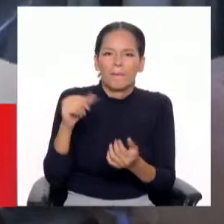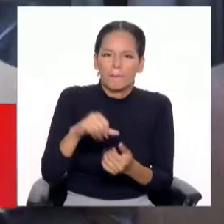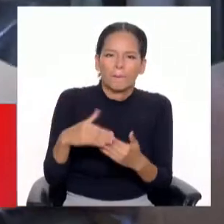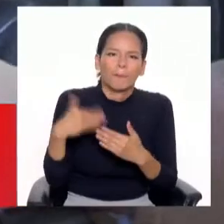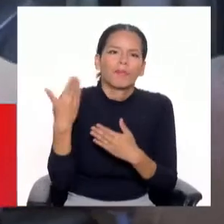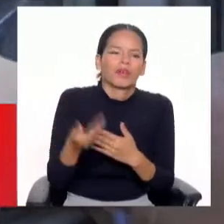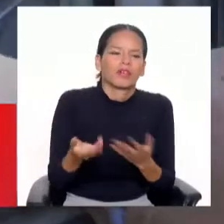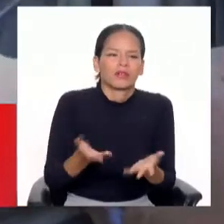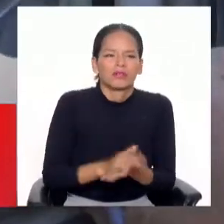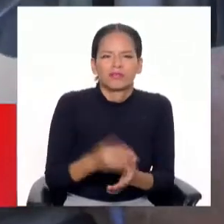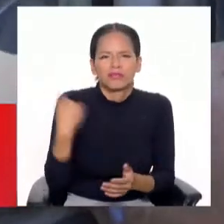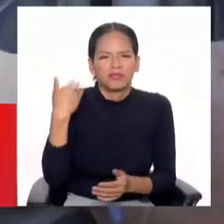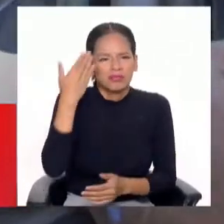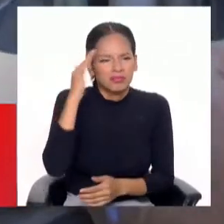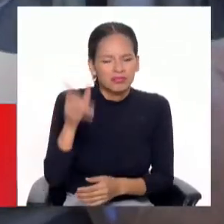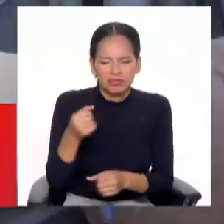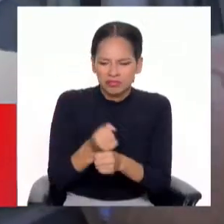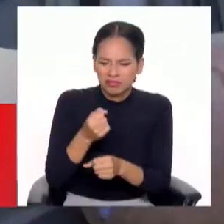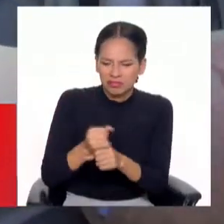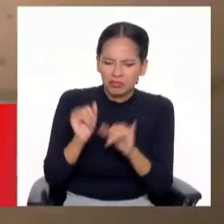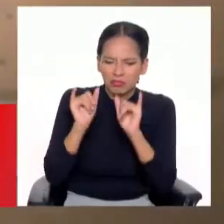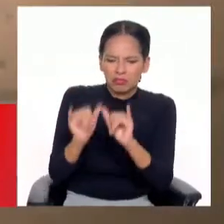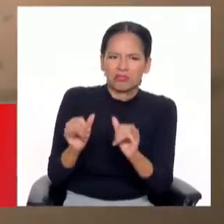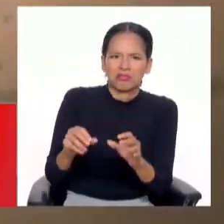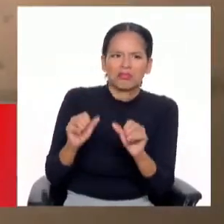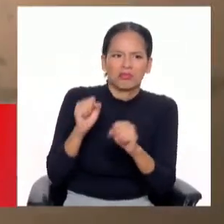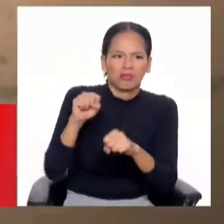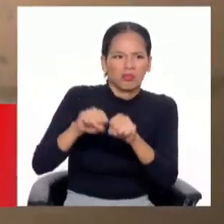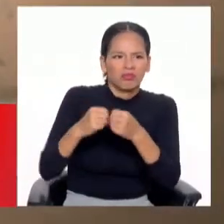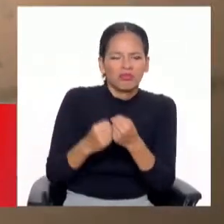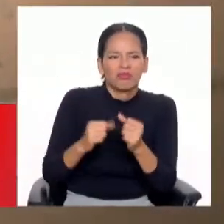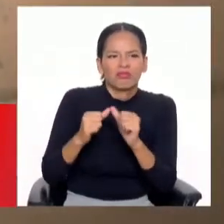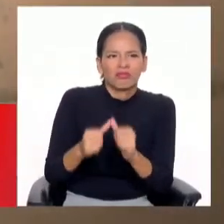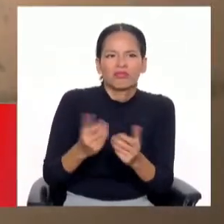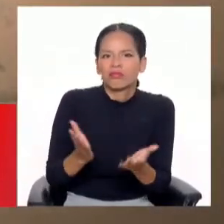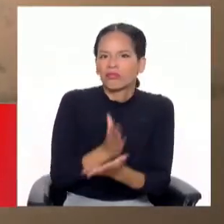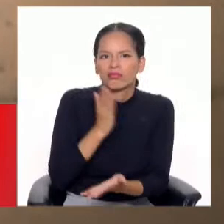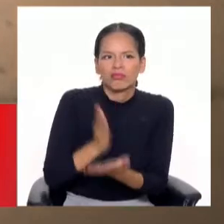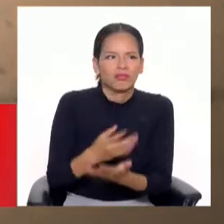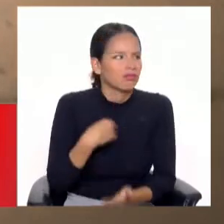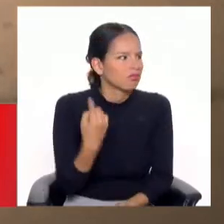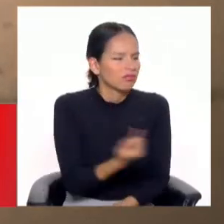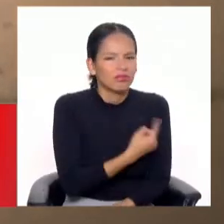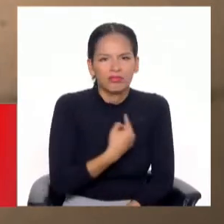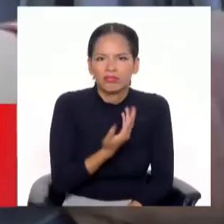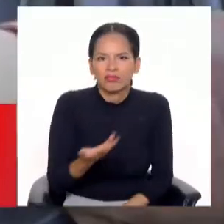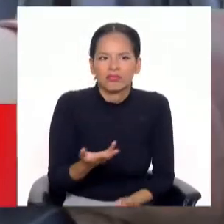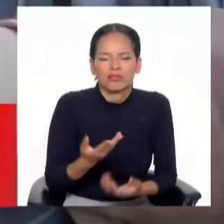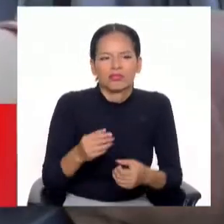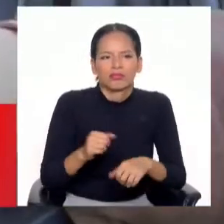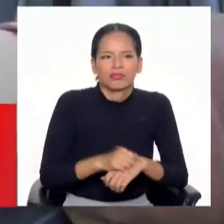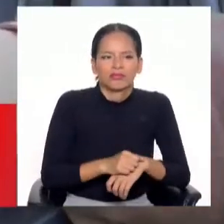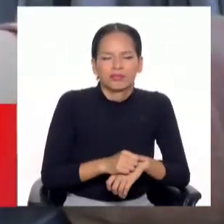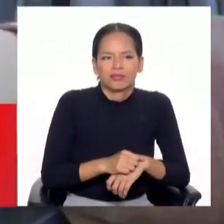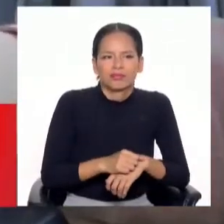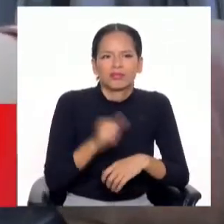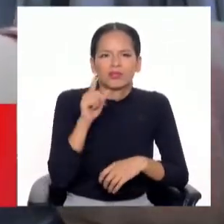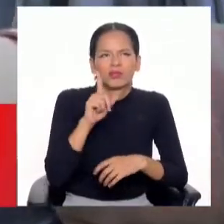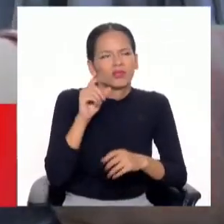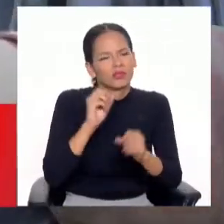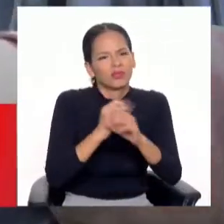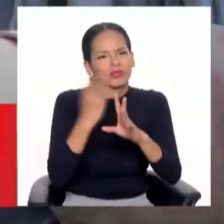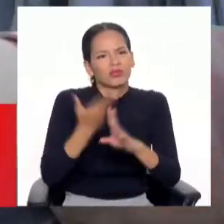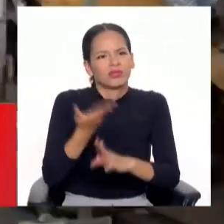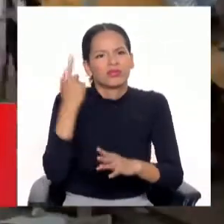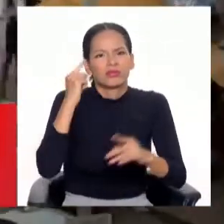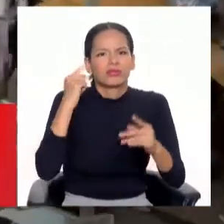para qué trabajo, no estoy enterado, pero lo han dejado así, amigo, pero nos perjudica a nosotros, pero lo malo ahora, incluso el otro día